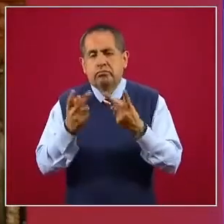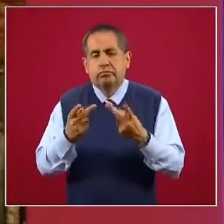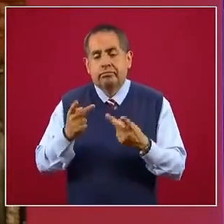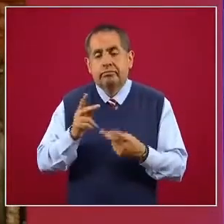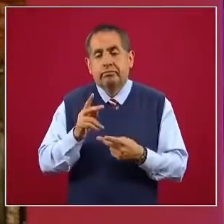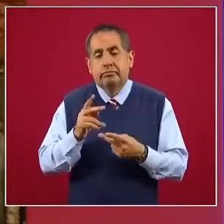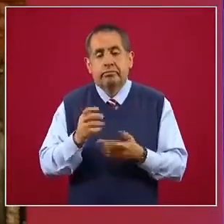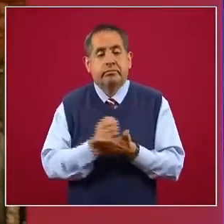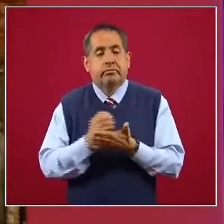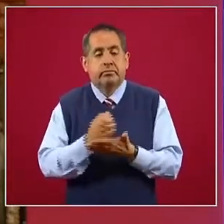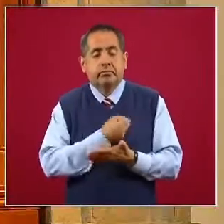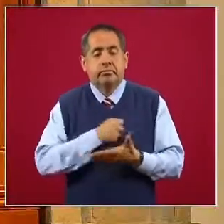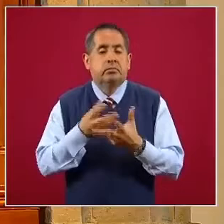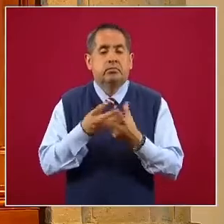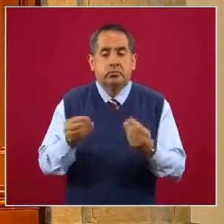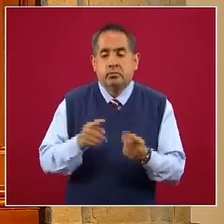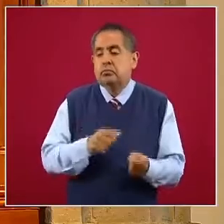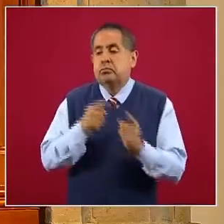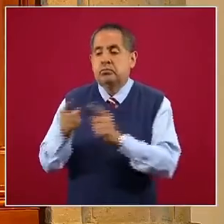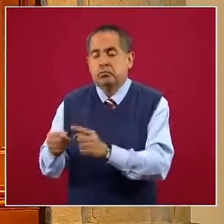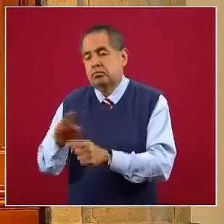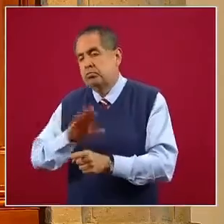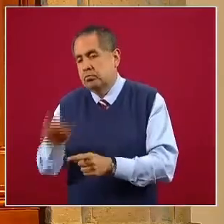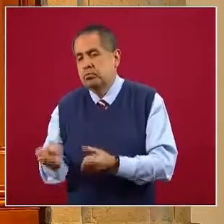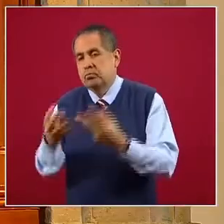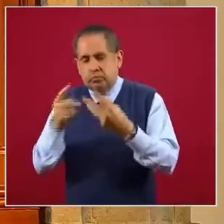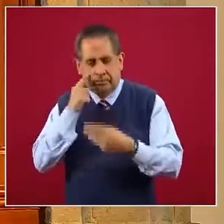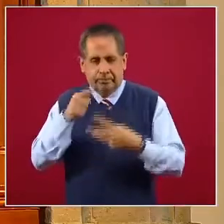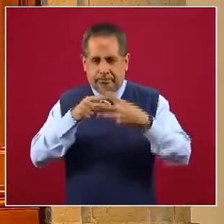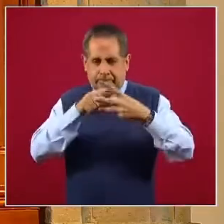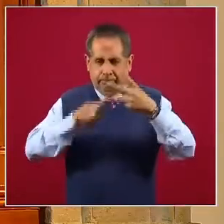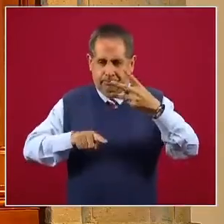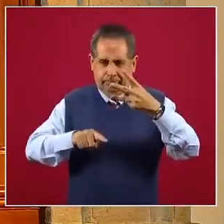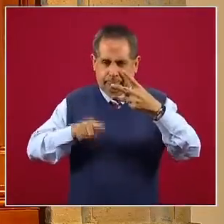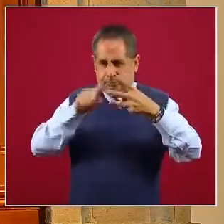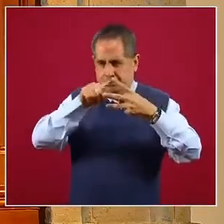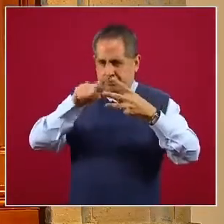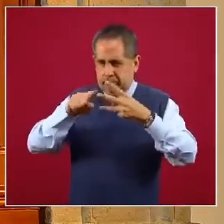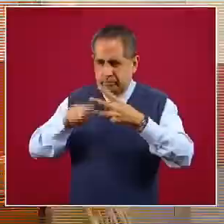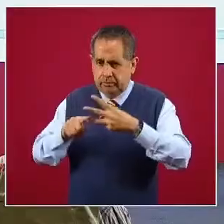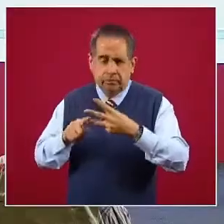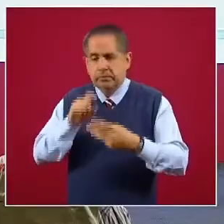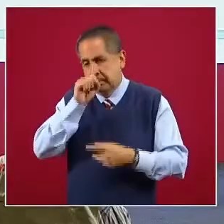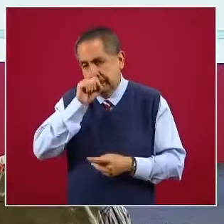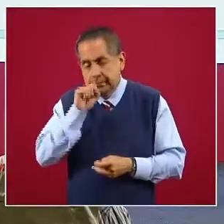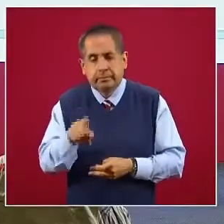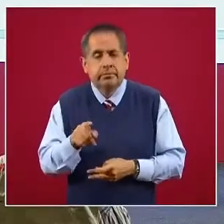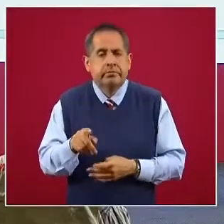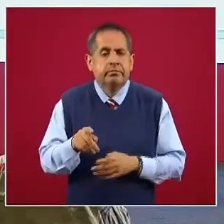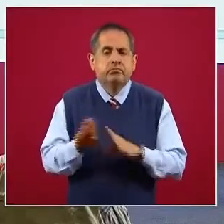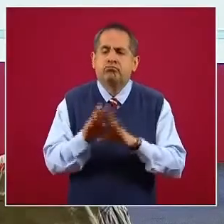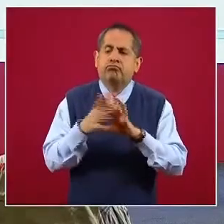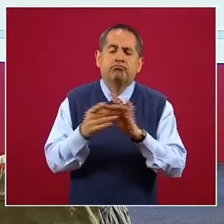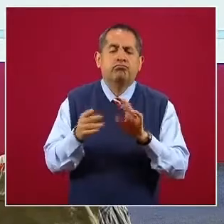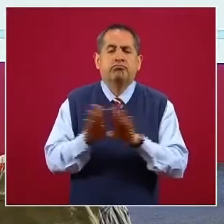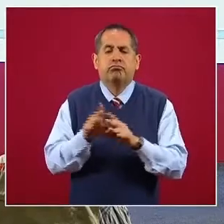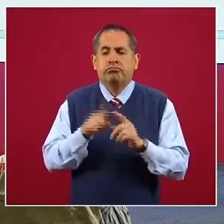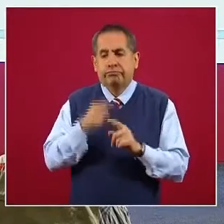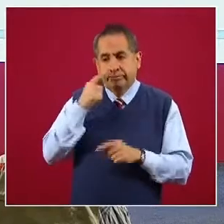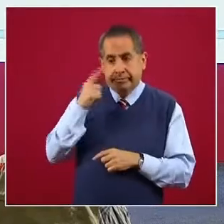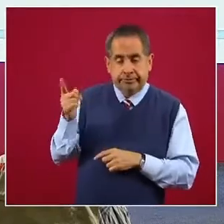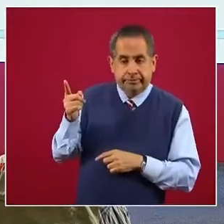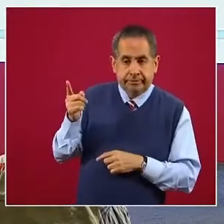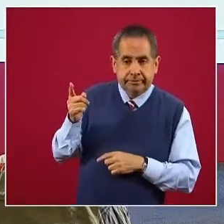muy probablemente se van a confirmar en las siguientes semanas. Así también es muy importante destacar el dato que tenemos a la